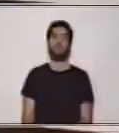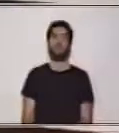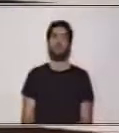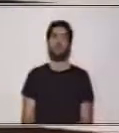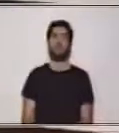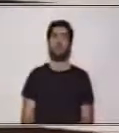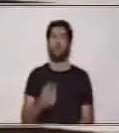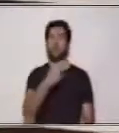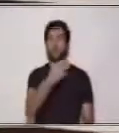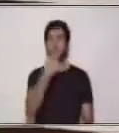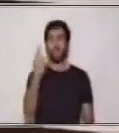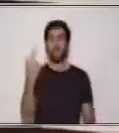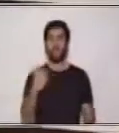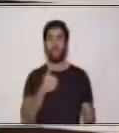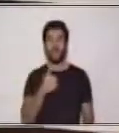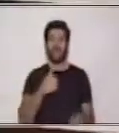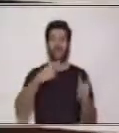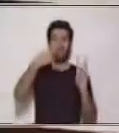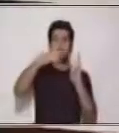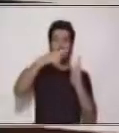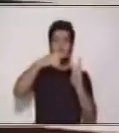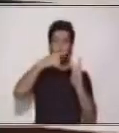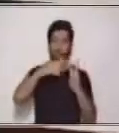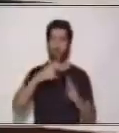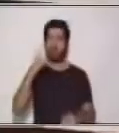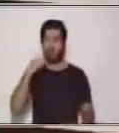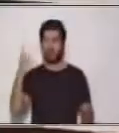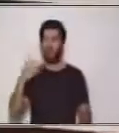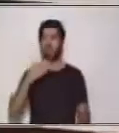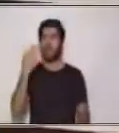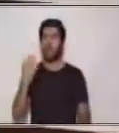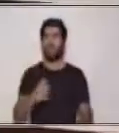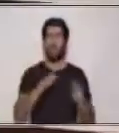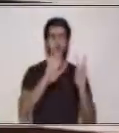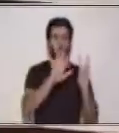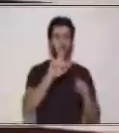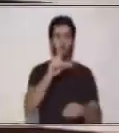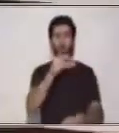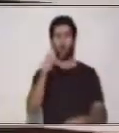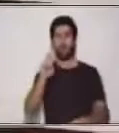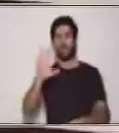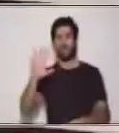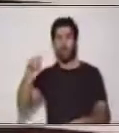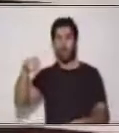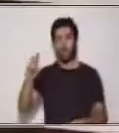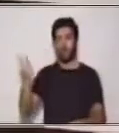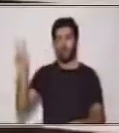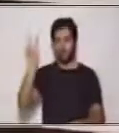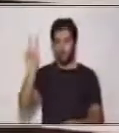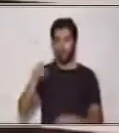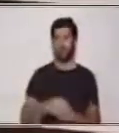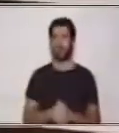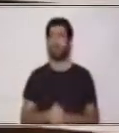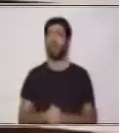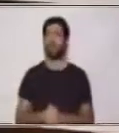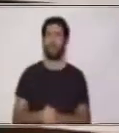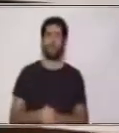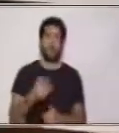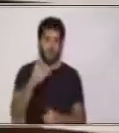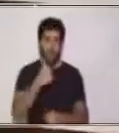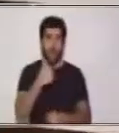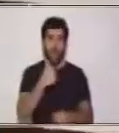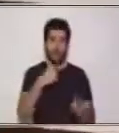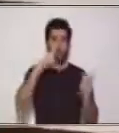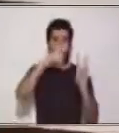cuadrada. Como podemos observar aquí, 81 menos 25m cuadrado. Los dos elementos